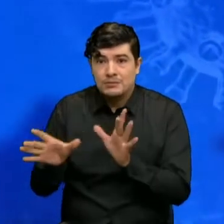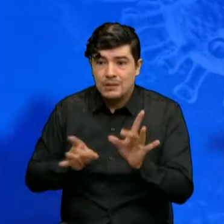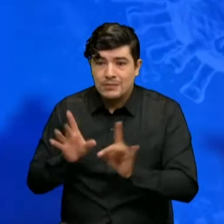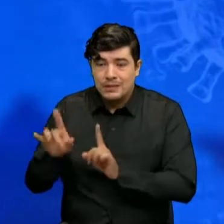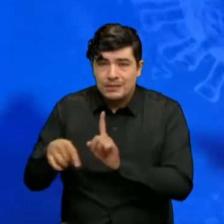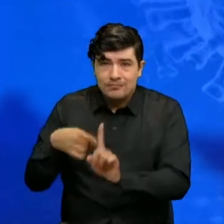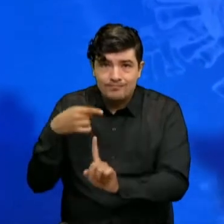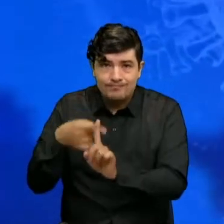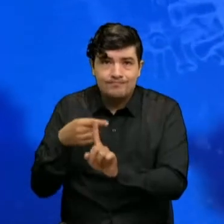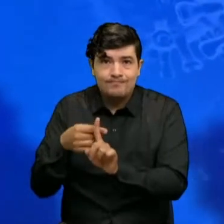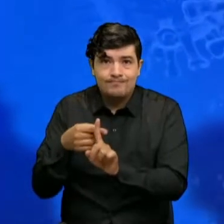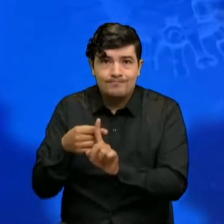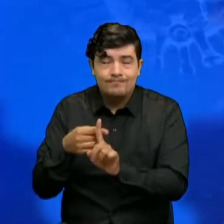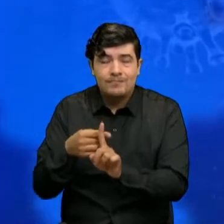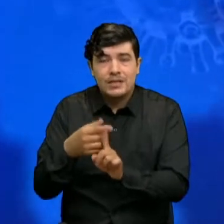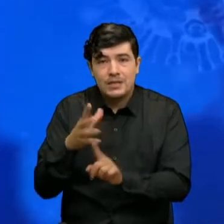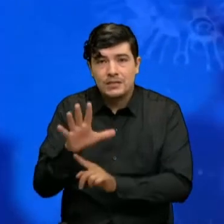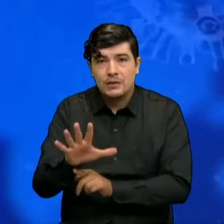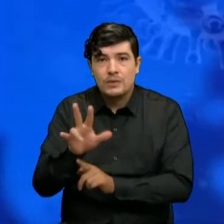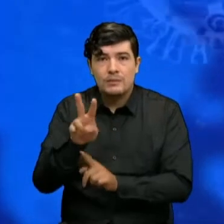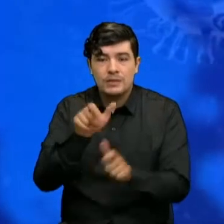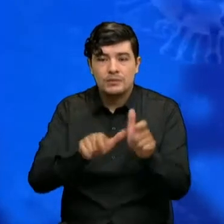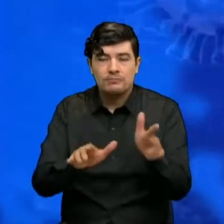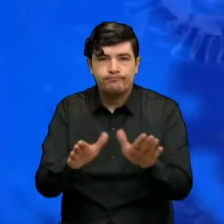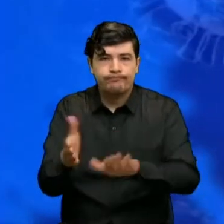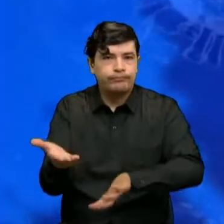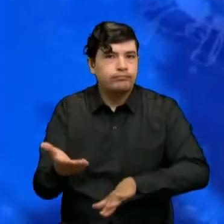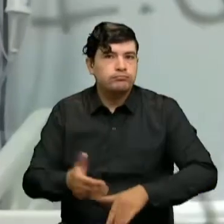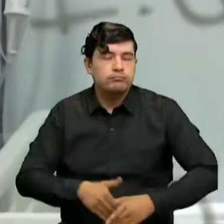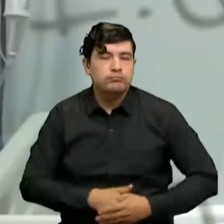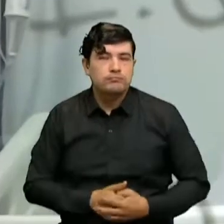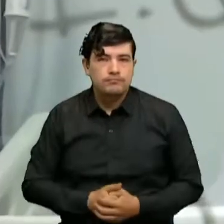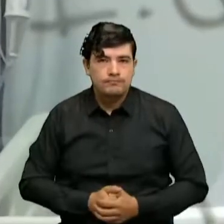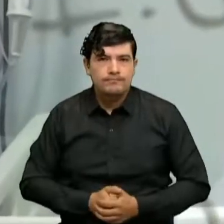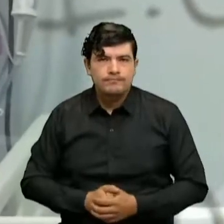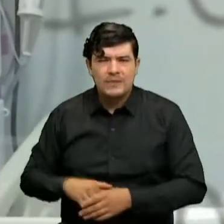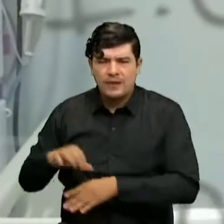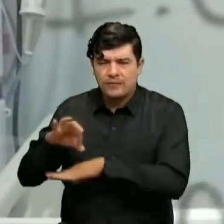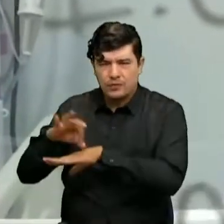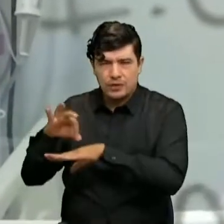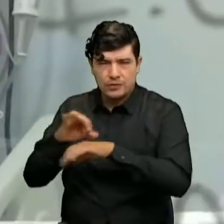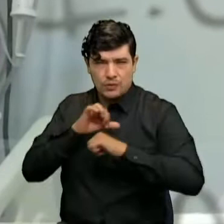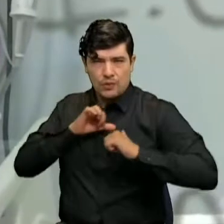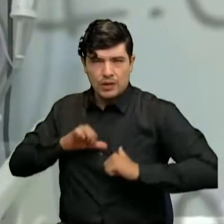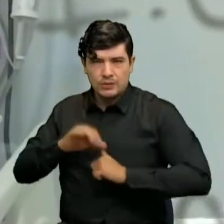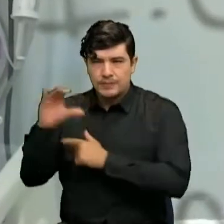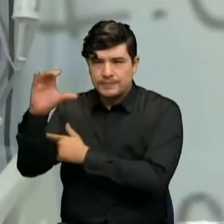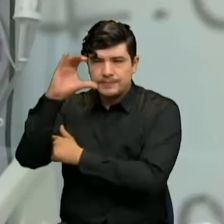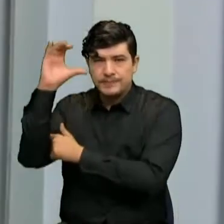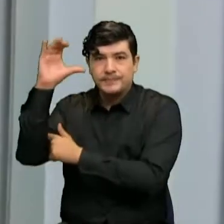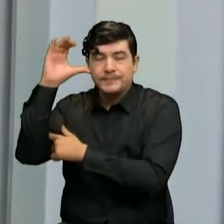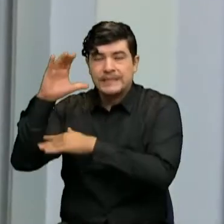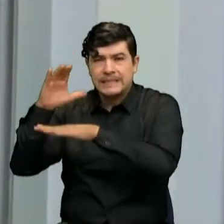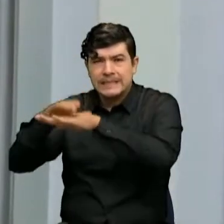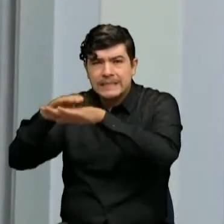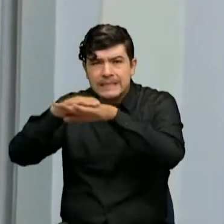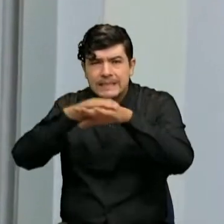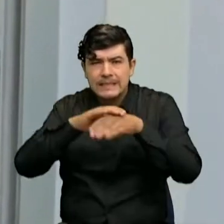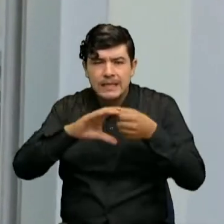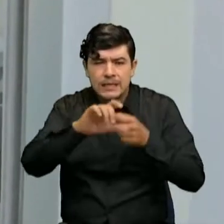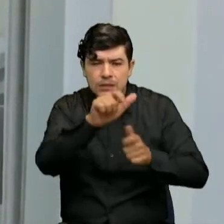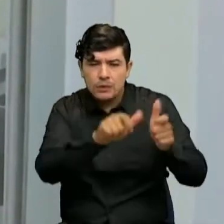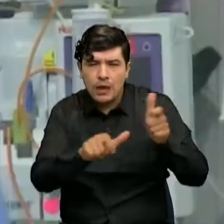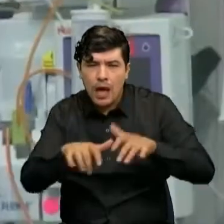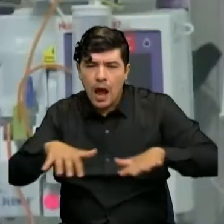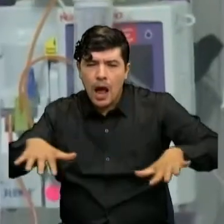175.717 casos confirmados y 52 fallecidos. Ante esto, la Fundación Cardiovascular de Colombia hizo un llamado de atención a seguir